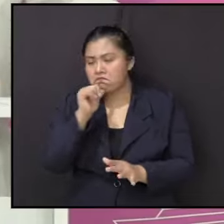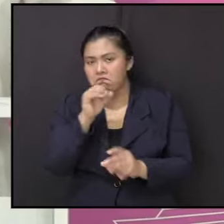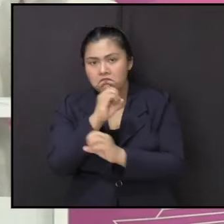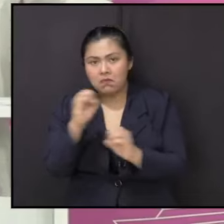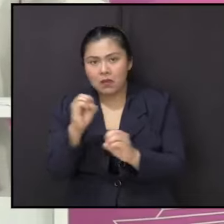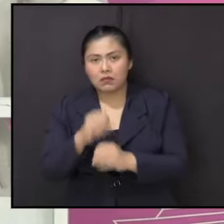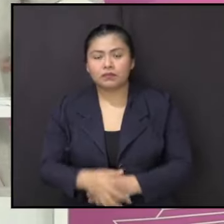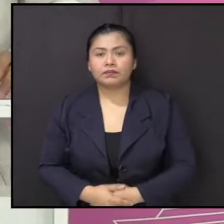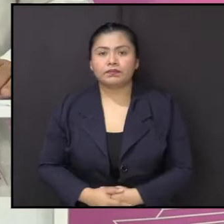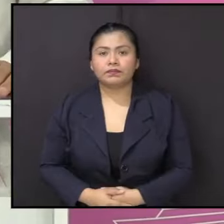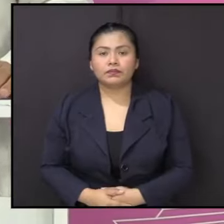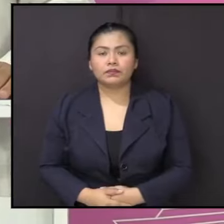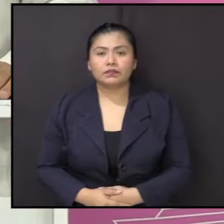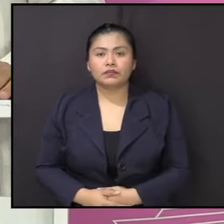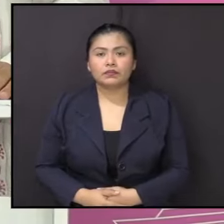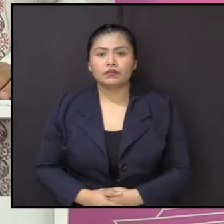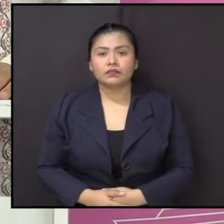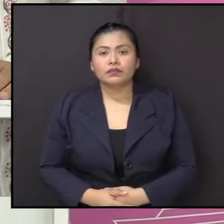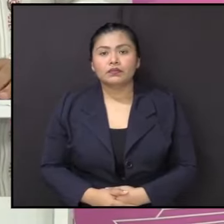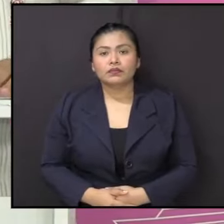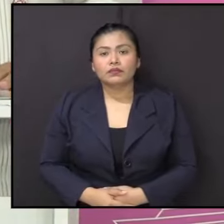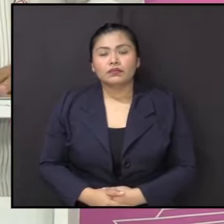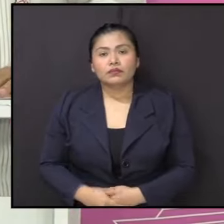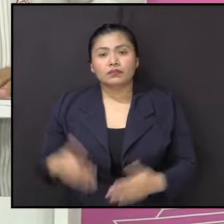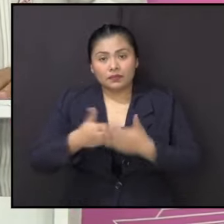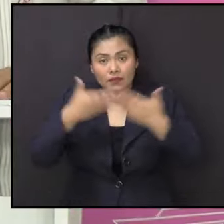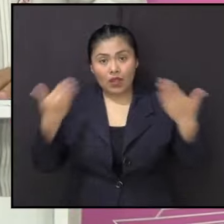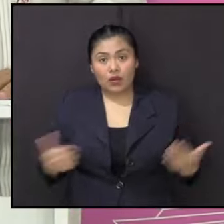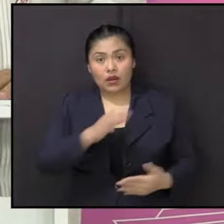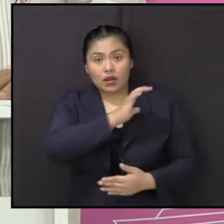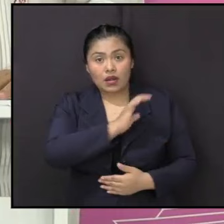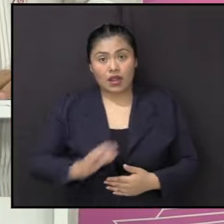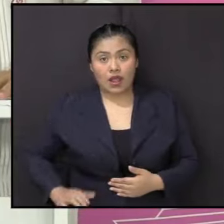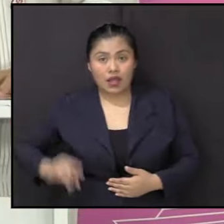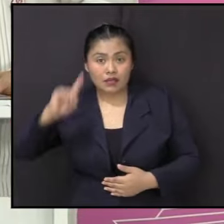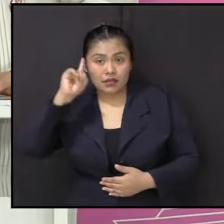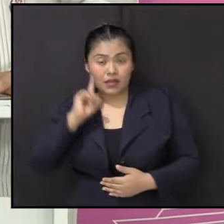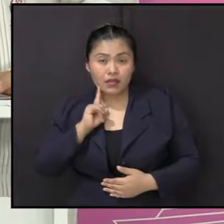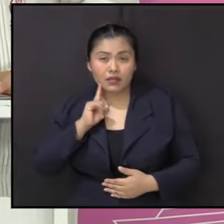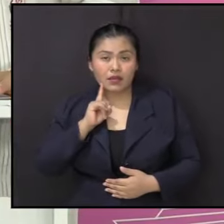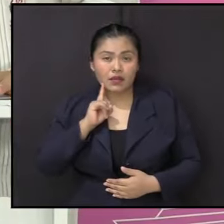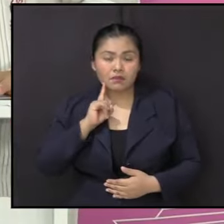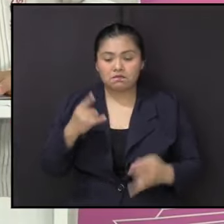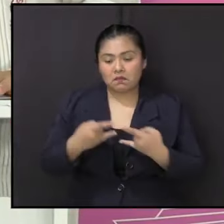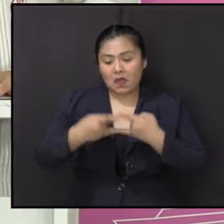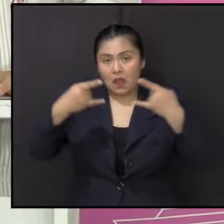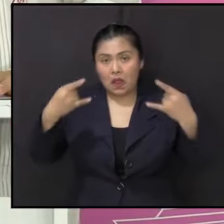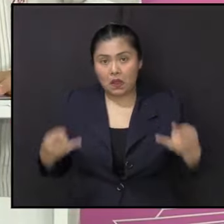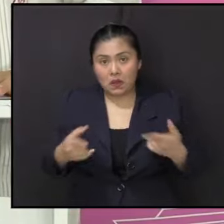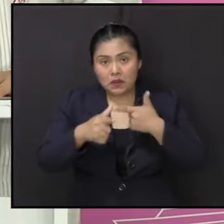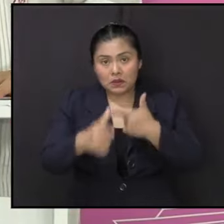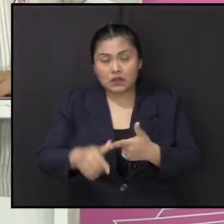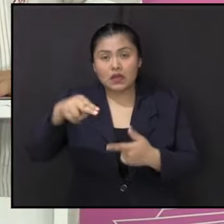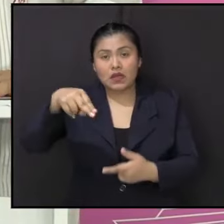candidata. Pasamos con la candidata de la coalición Sigamos Haciendo Historia, Naomi Edith Gómez